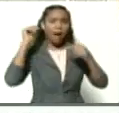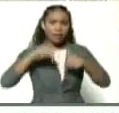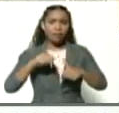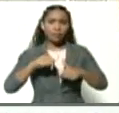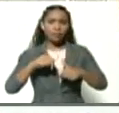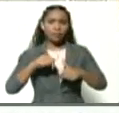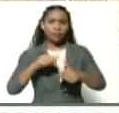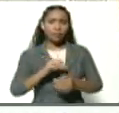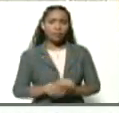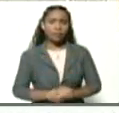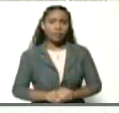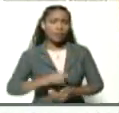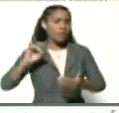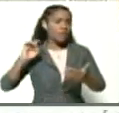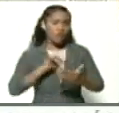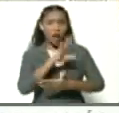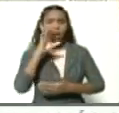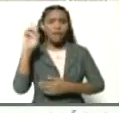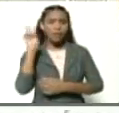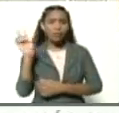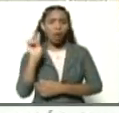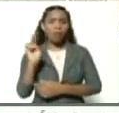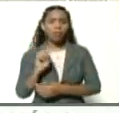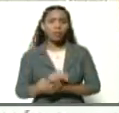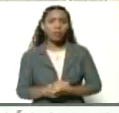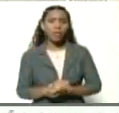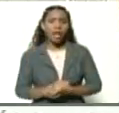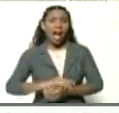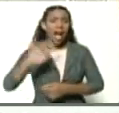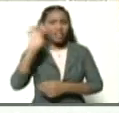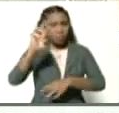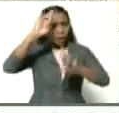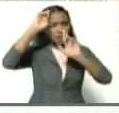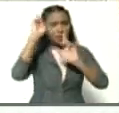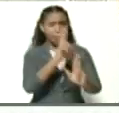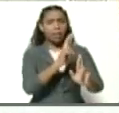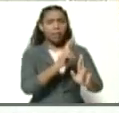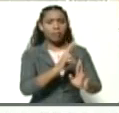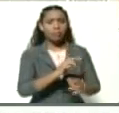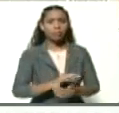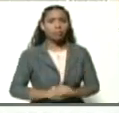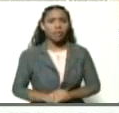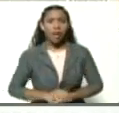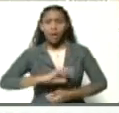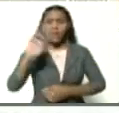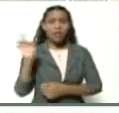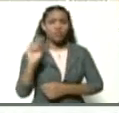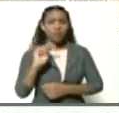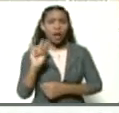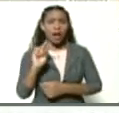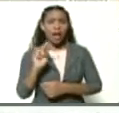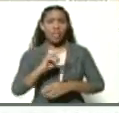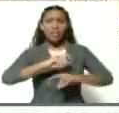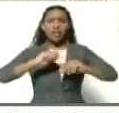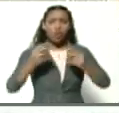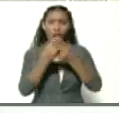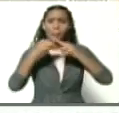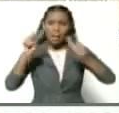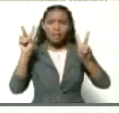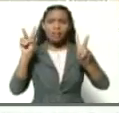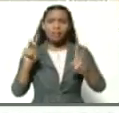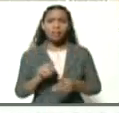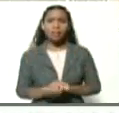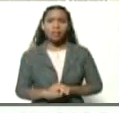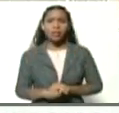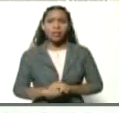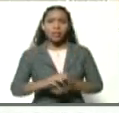Fuera. Fuera de Venezuela. A Venezuela se respeta. Venezuela es territorio de paz.